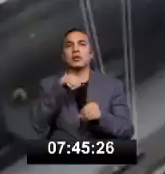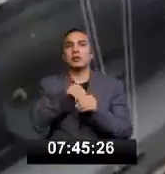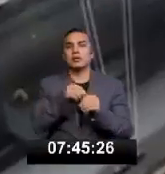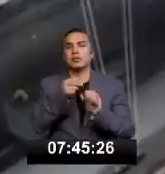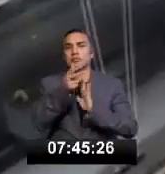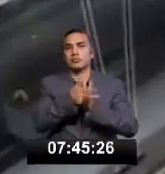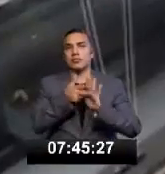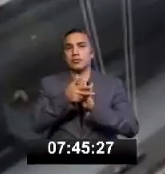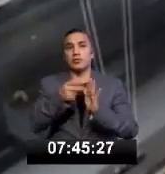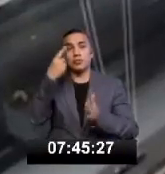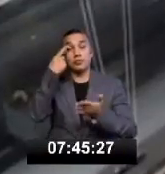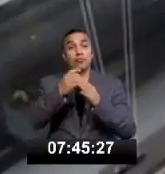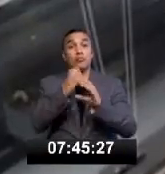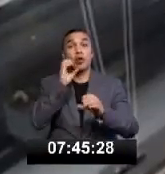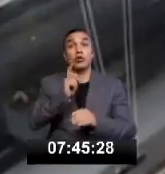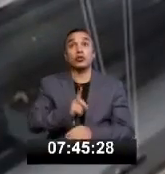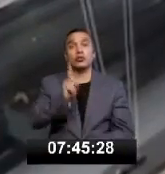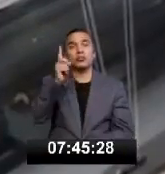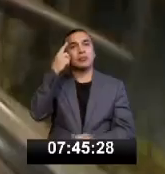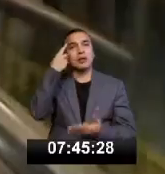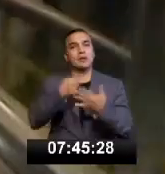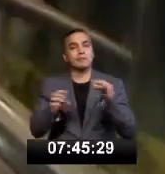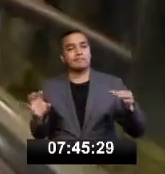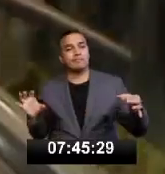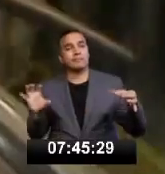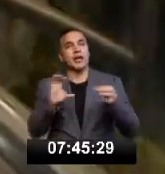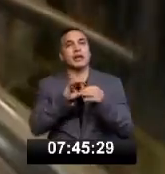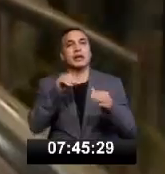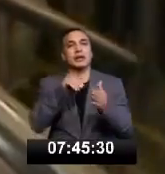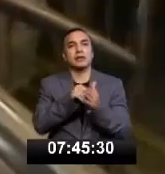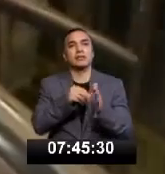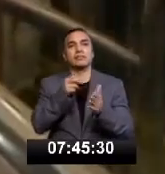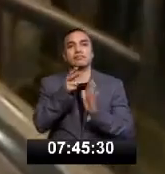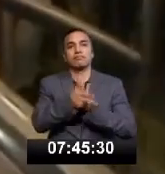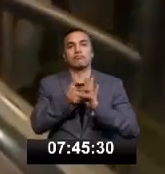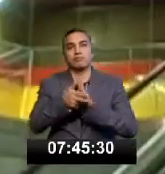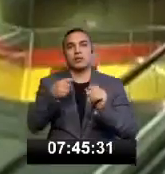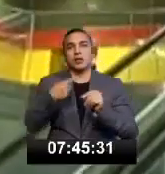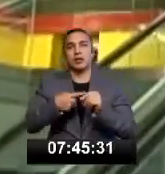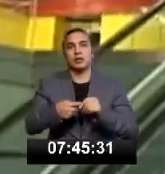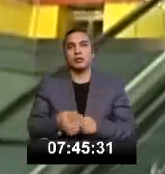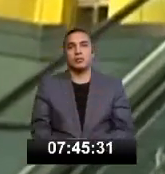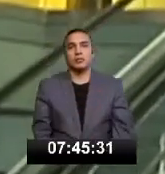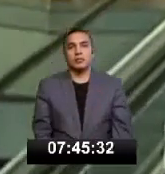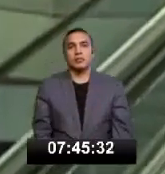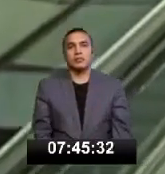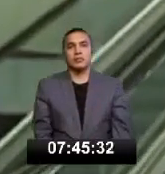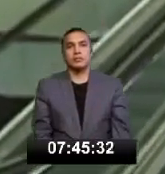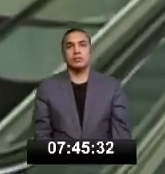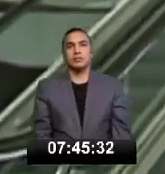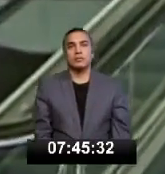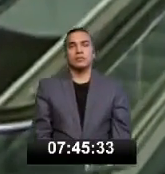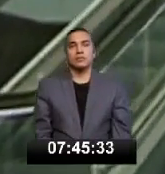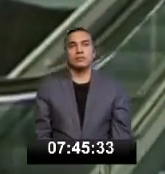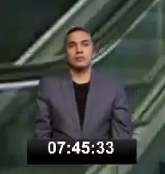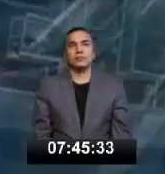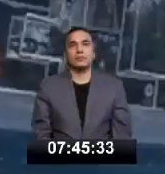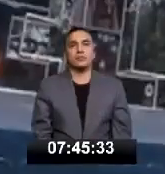transporte público para que se acople a la operación del Metro de Quito. Juan Pablo Ruiz, TC Televisión.